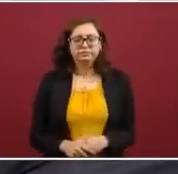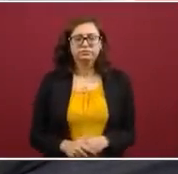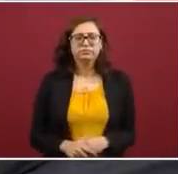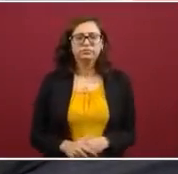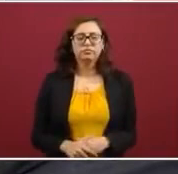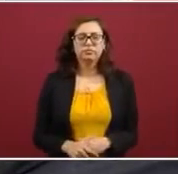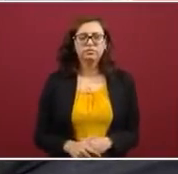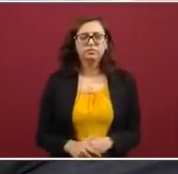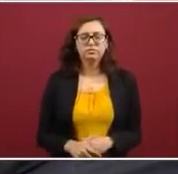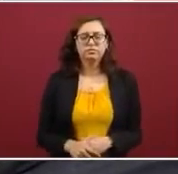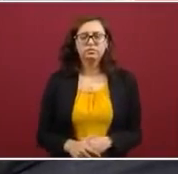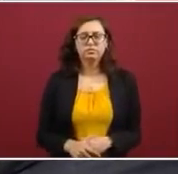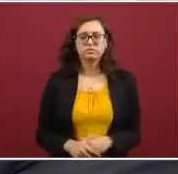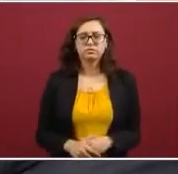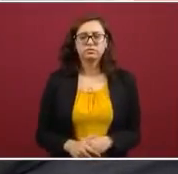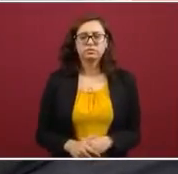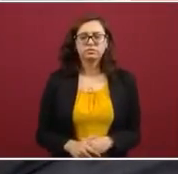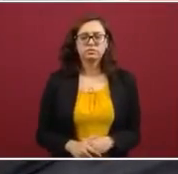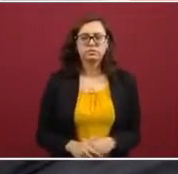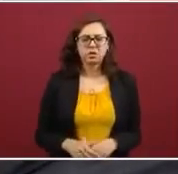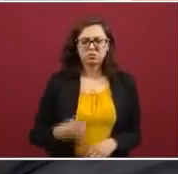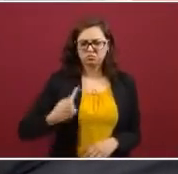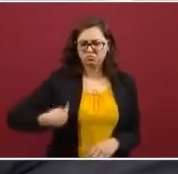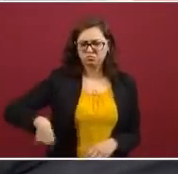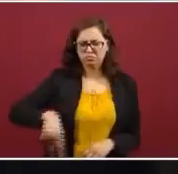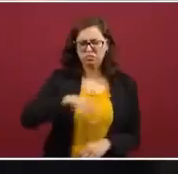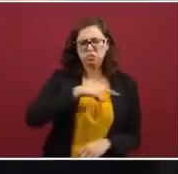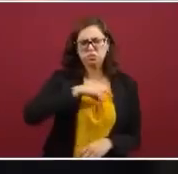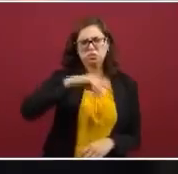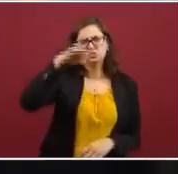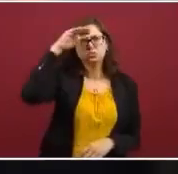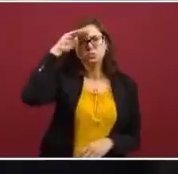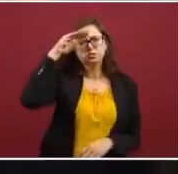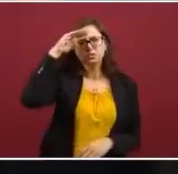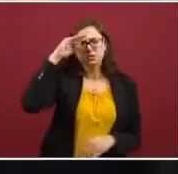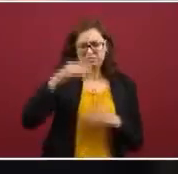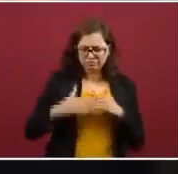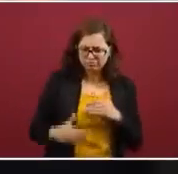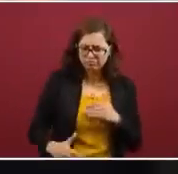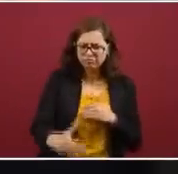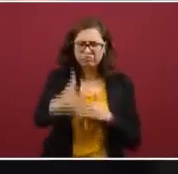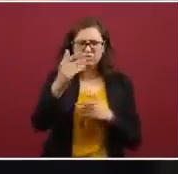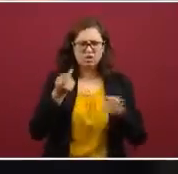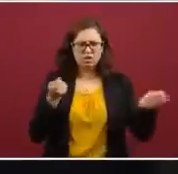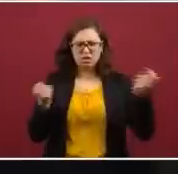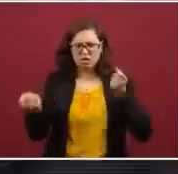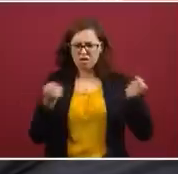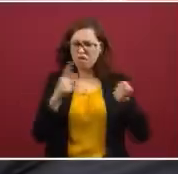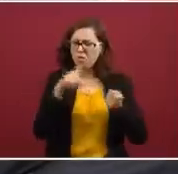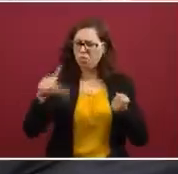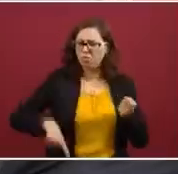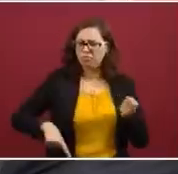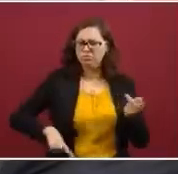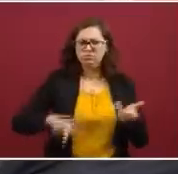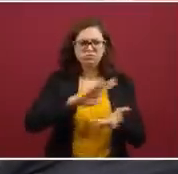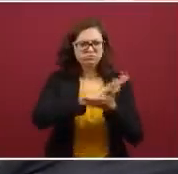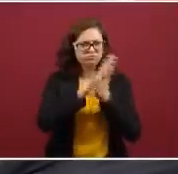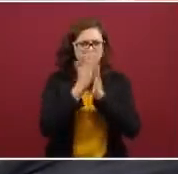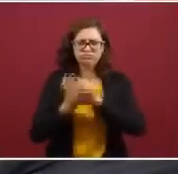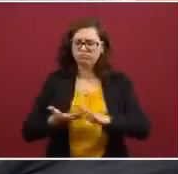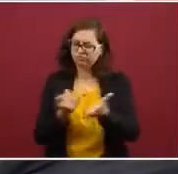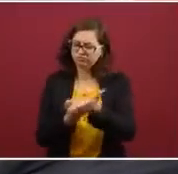hemos definido una fórmula para gobernar, para transformar a México,